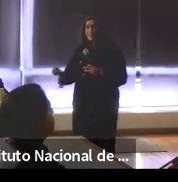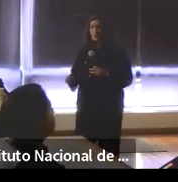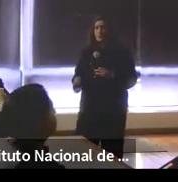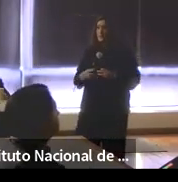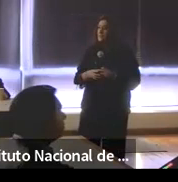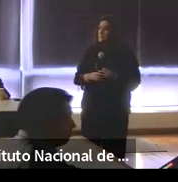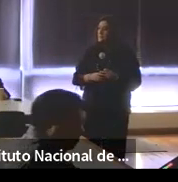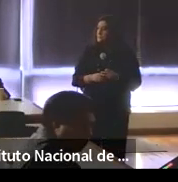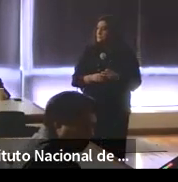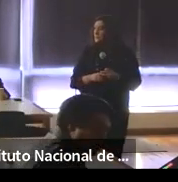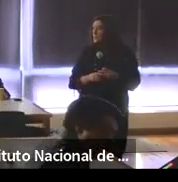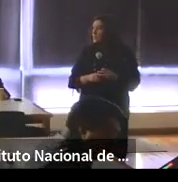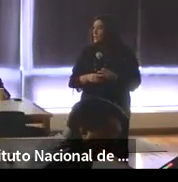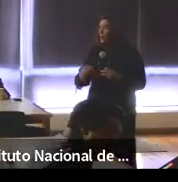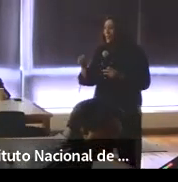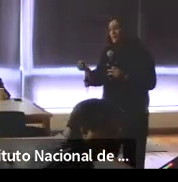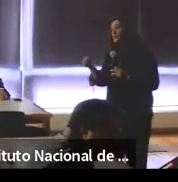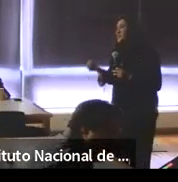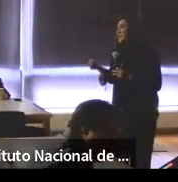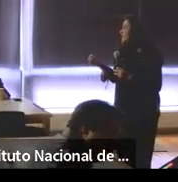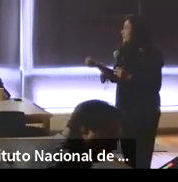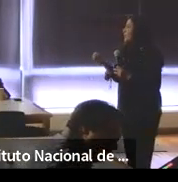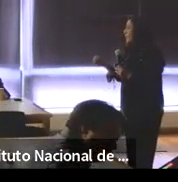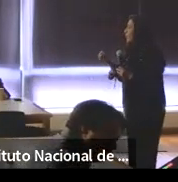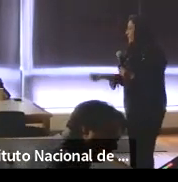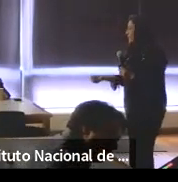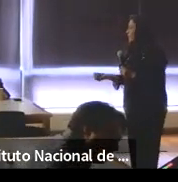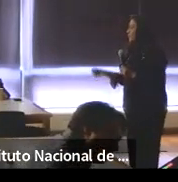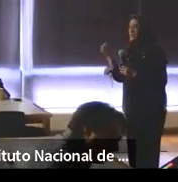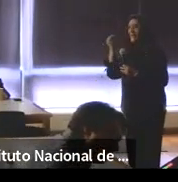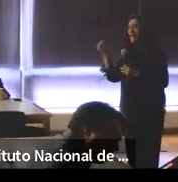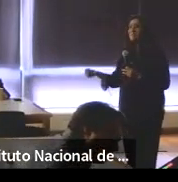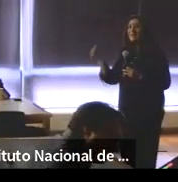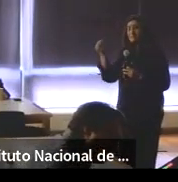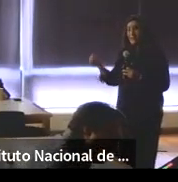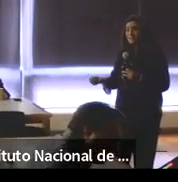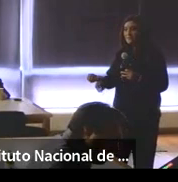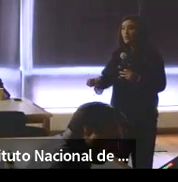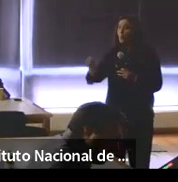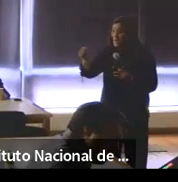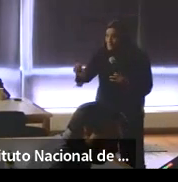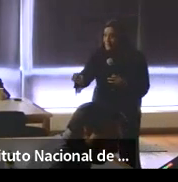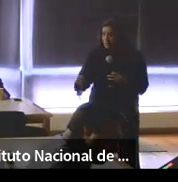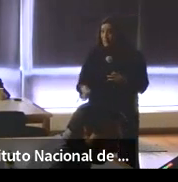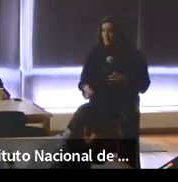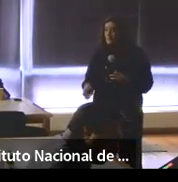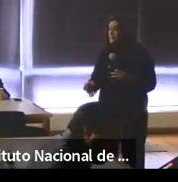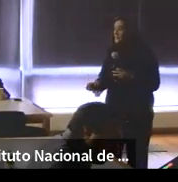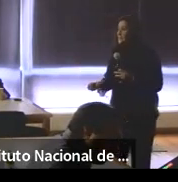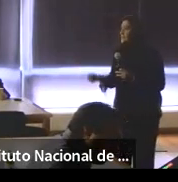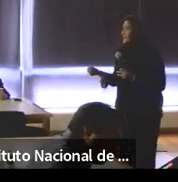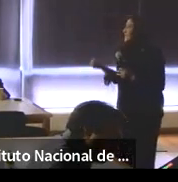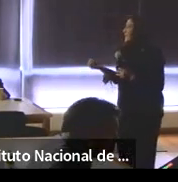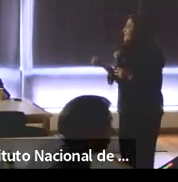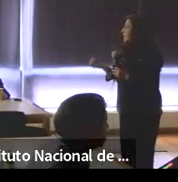serias como estas cuando no llegan a un acuerdo porque ambas partes o más de dos partes